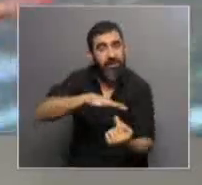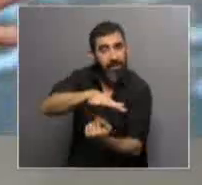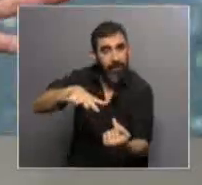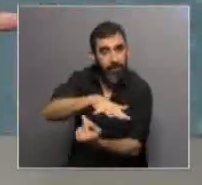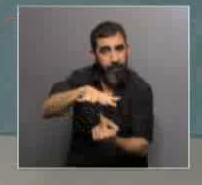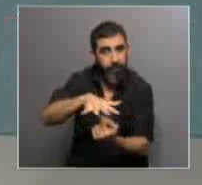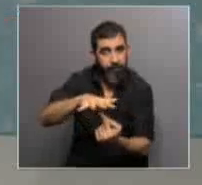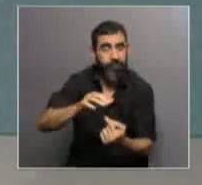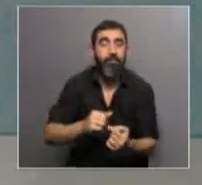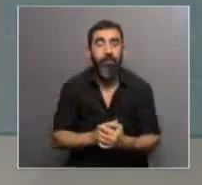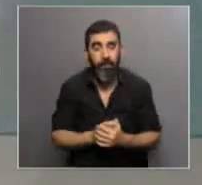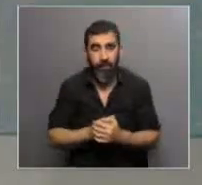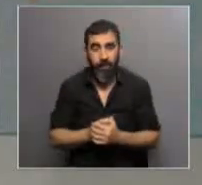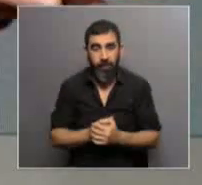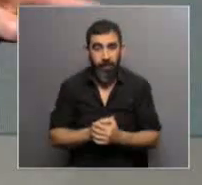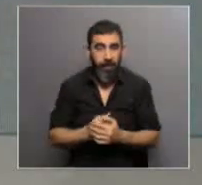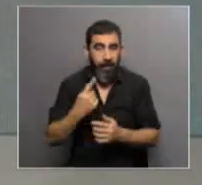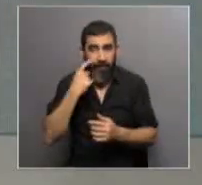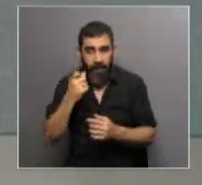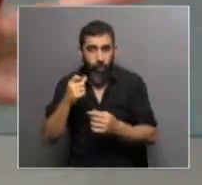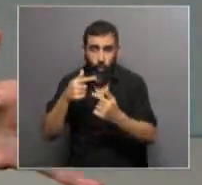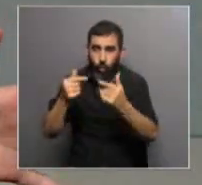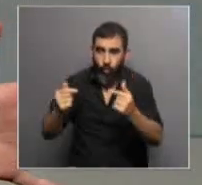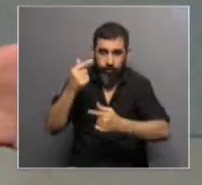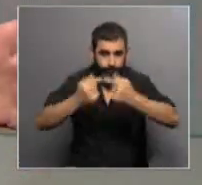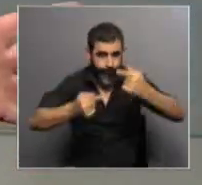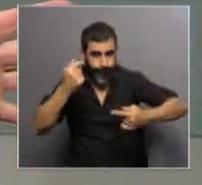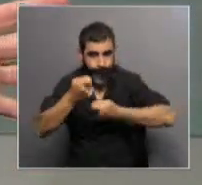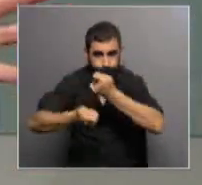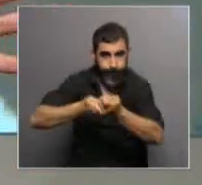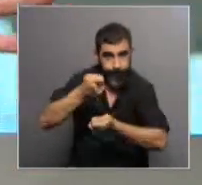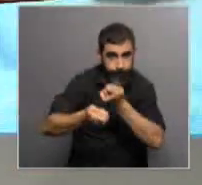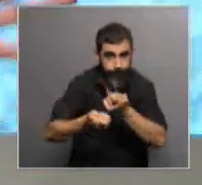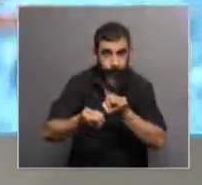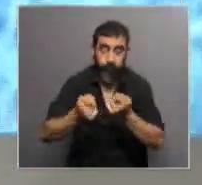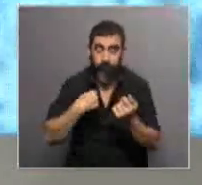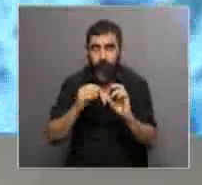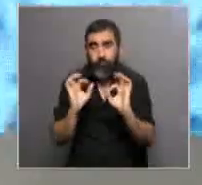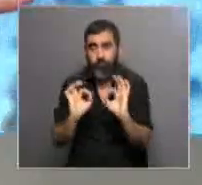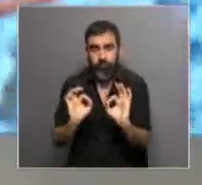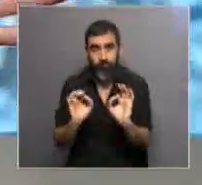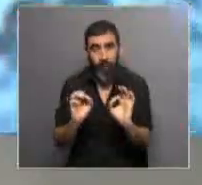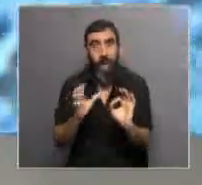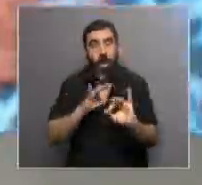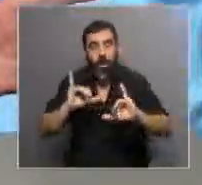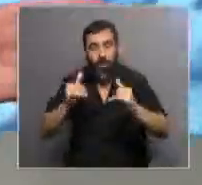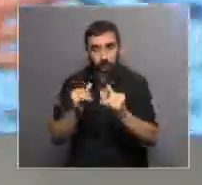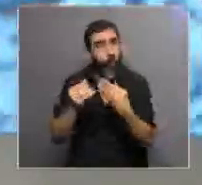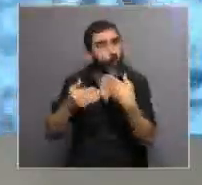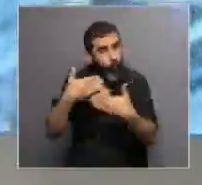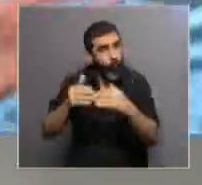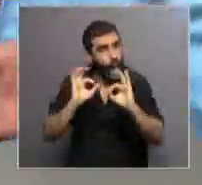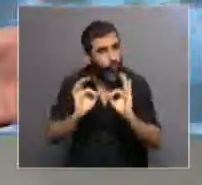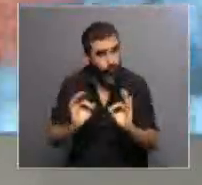evitando de la radio leer a todo ese tipo de cosas dijimos hasta se aplicó funciona